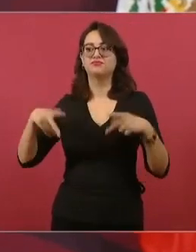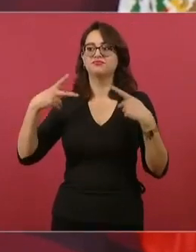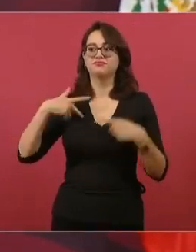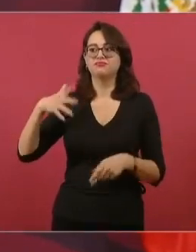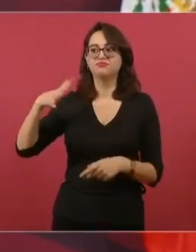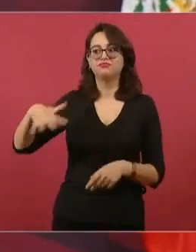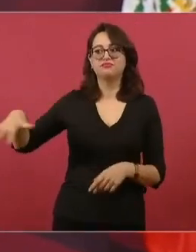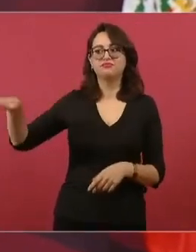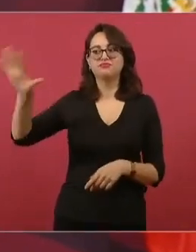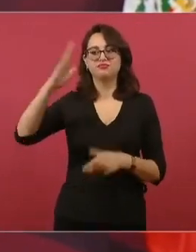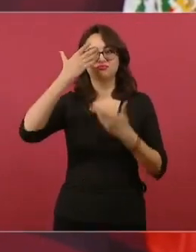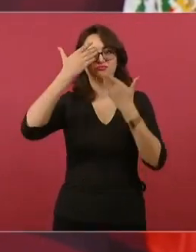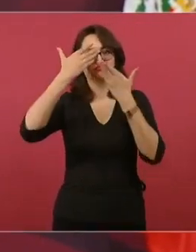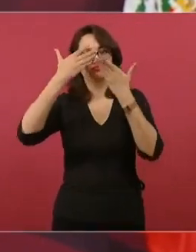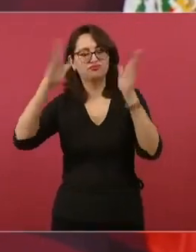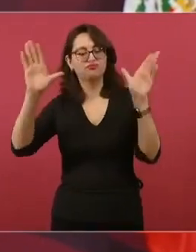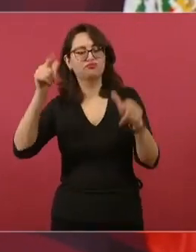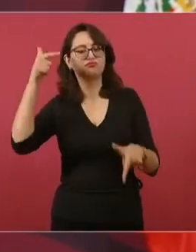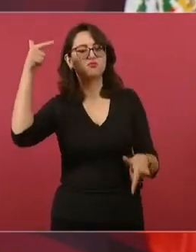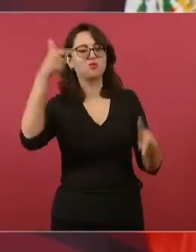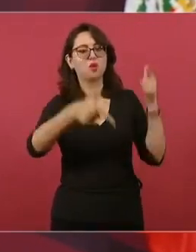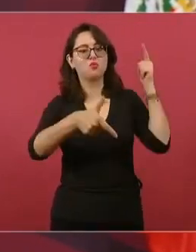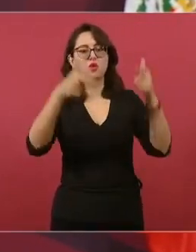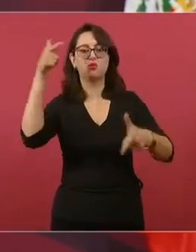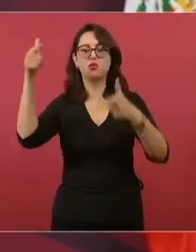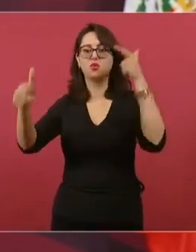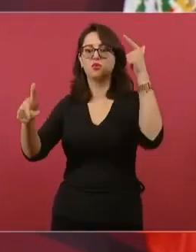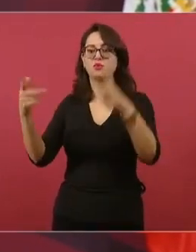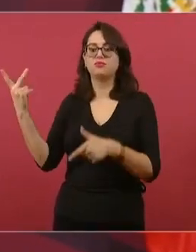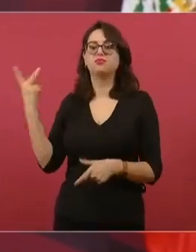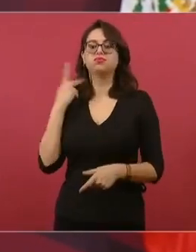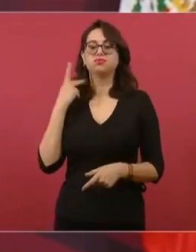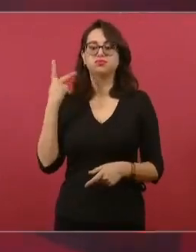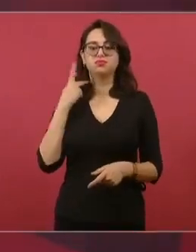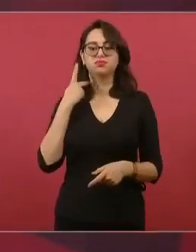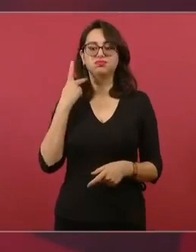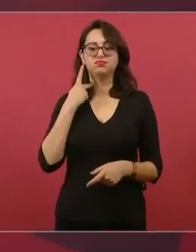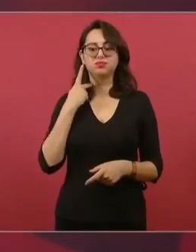menos analfabetismo político,